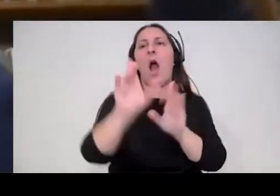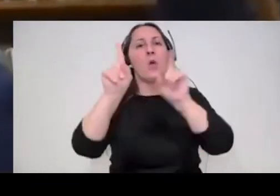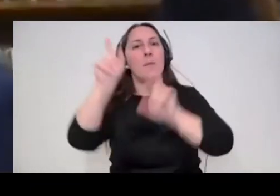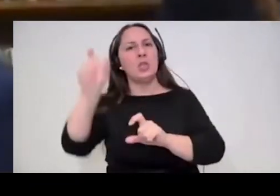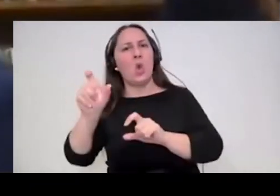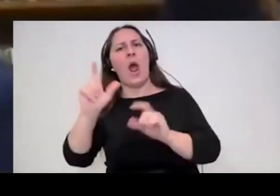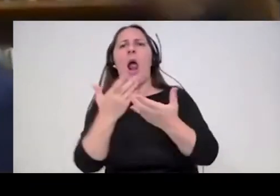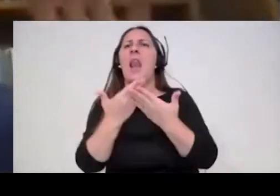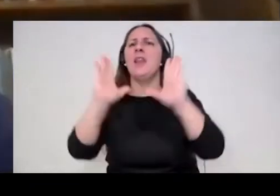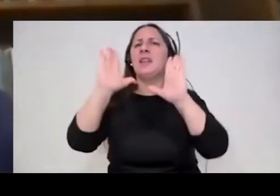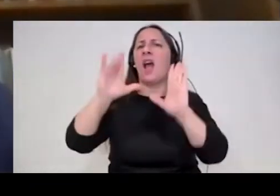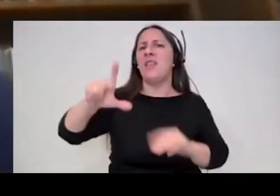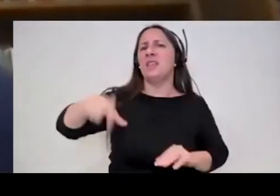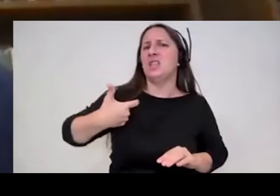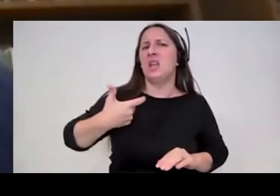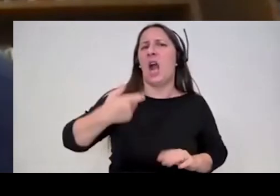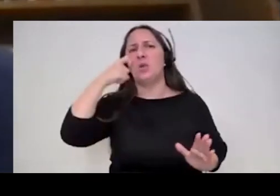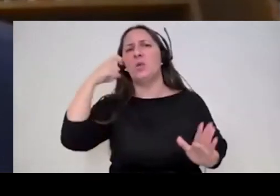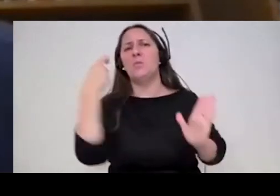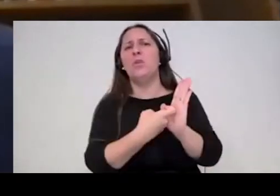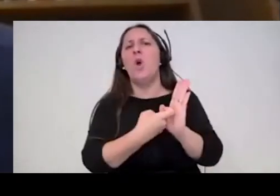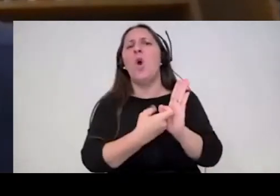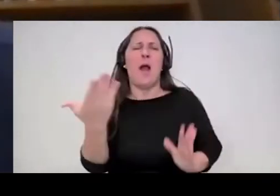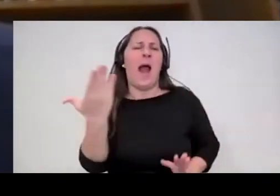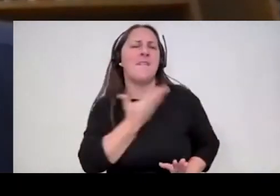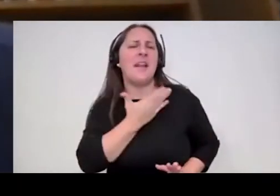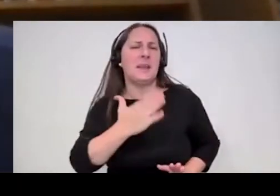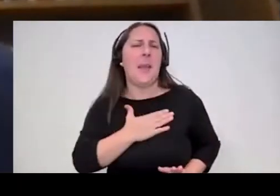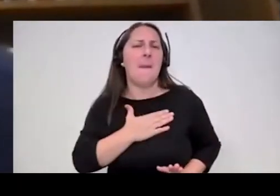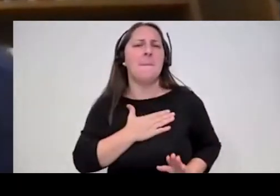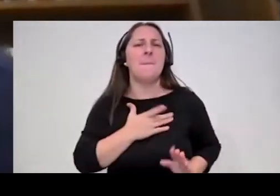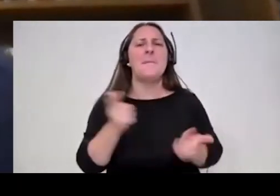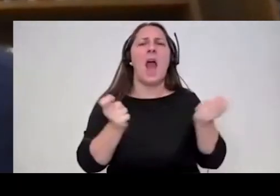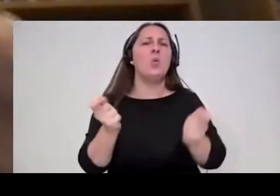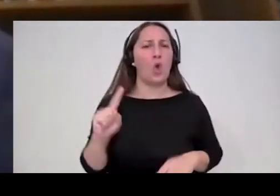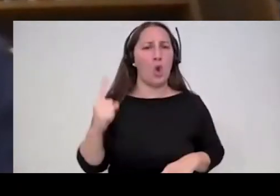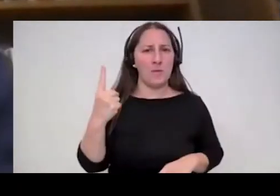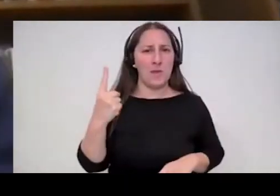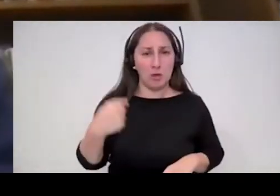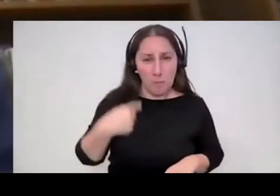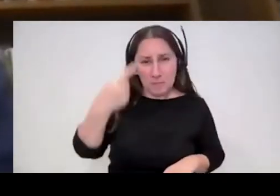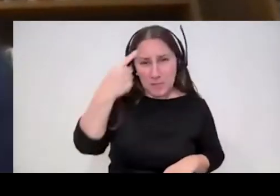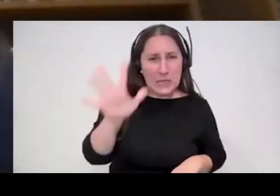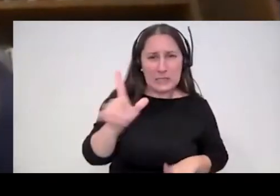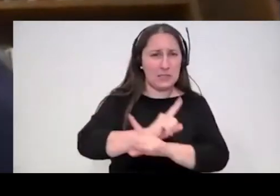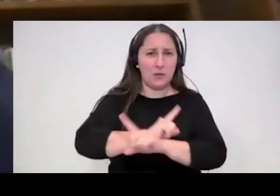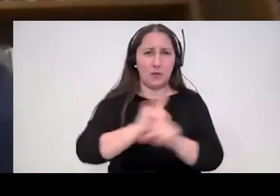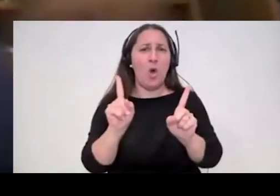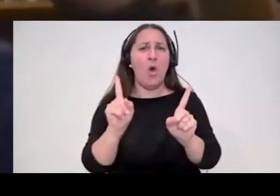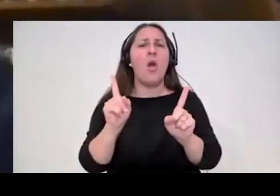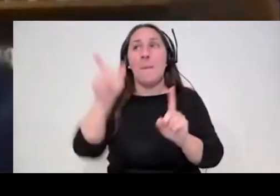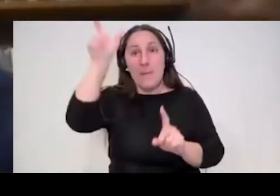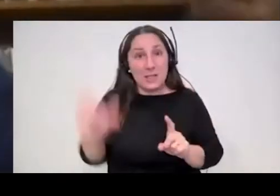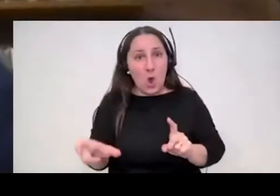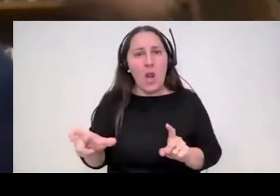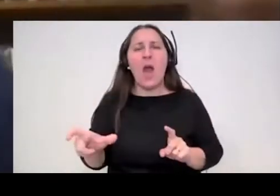la libertad sindical porque afecta a la autonomía. Yo no creo nada de eso, porque esos mismos no dicen nada